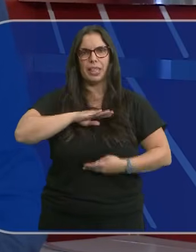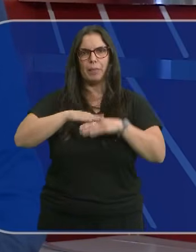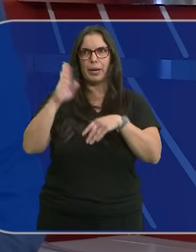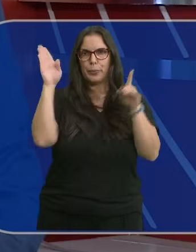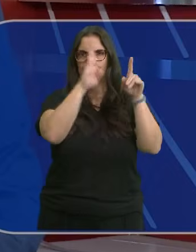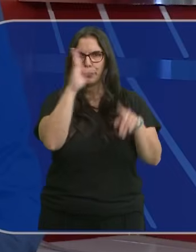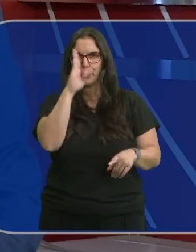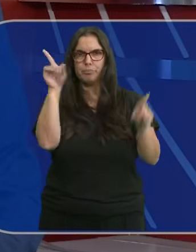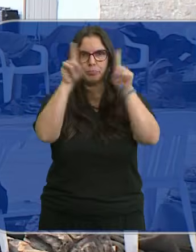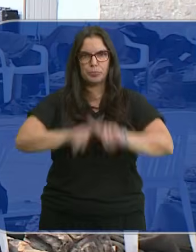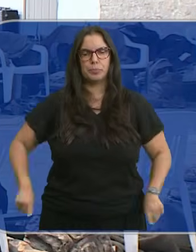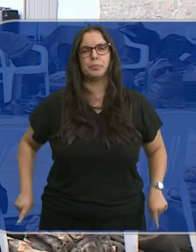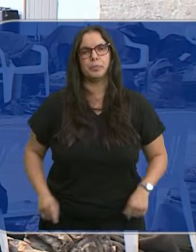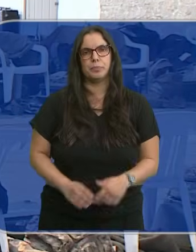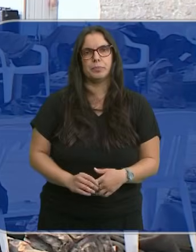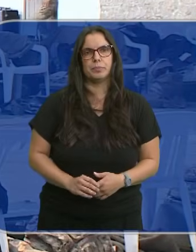infiltración.